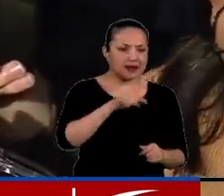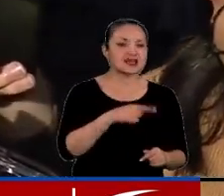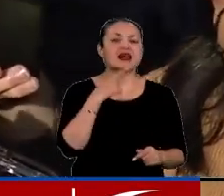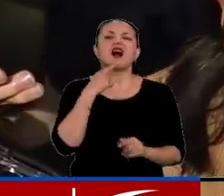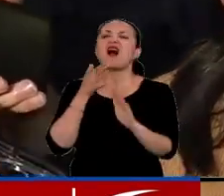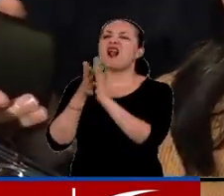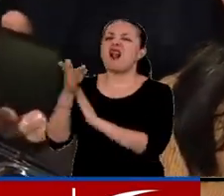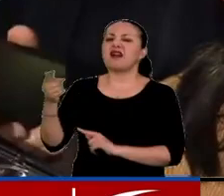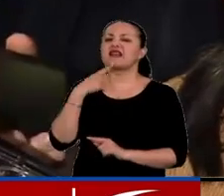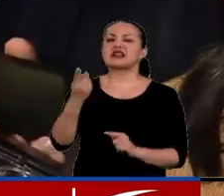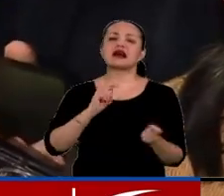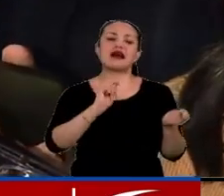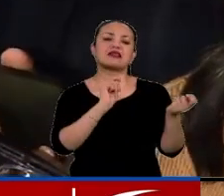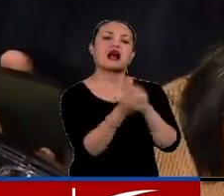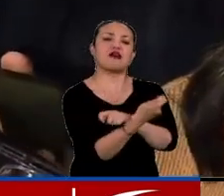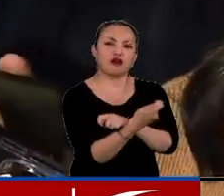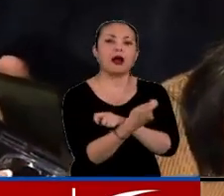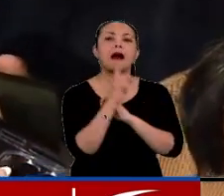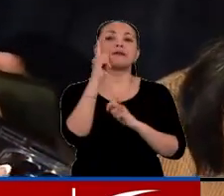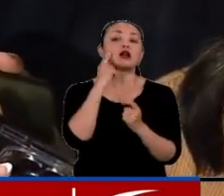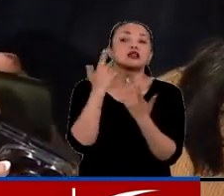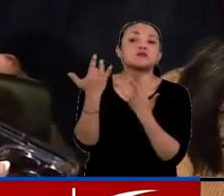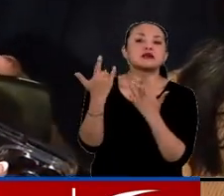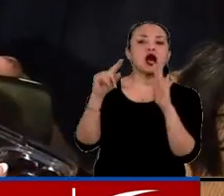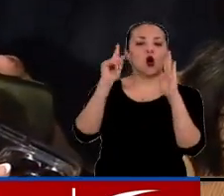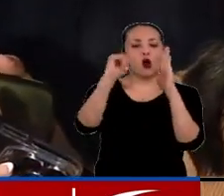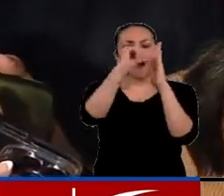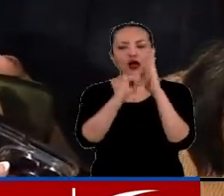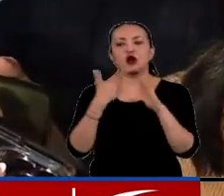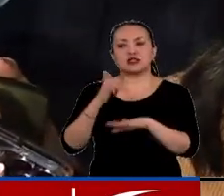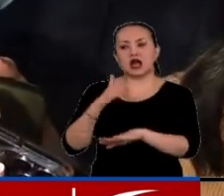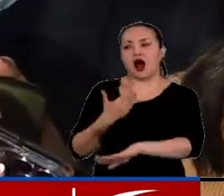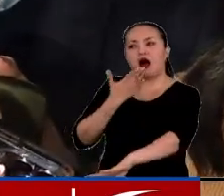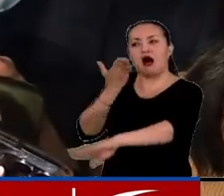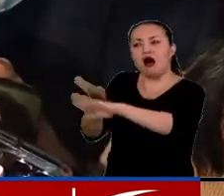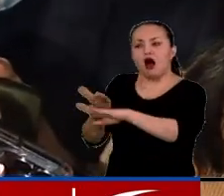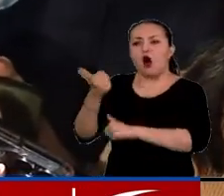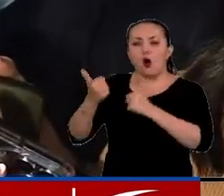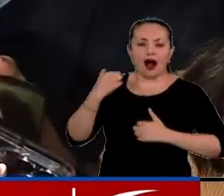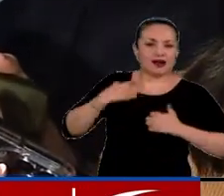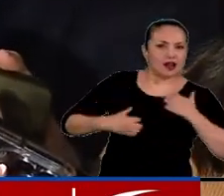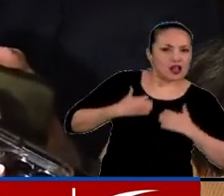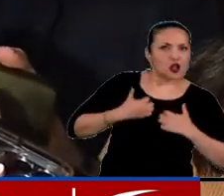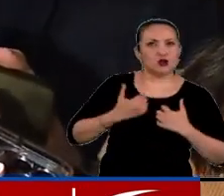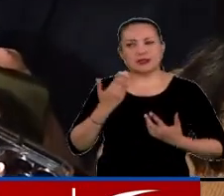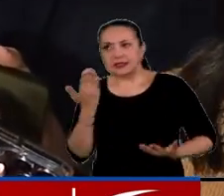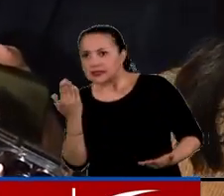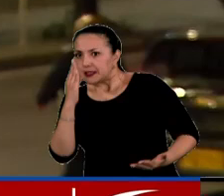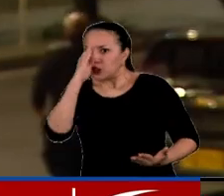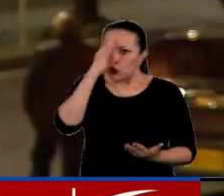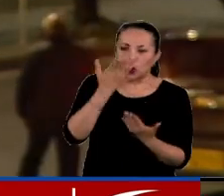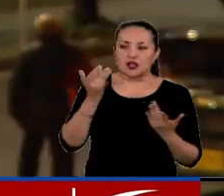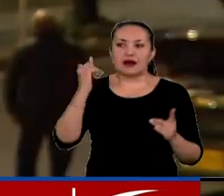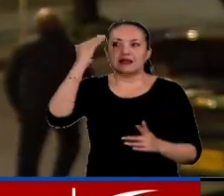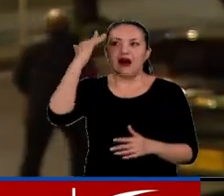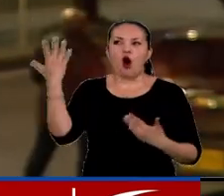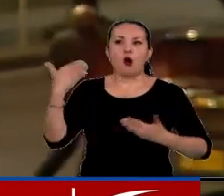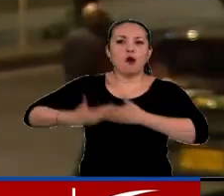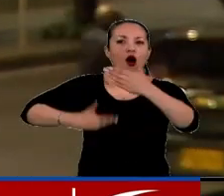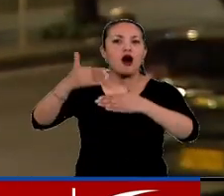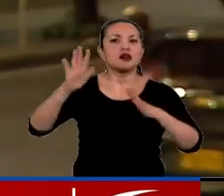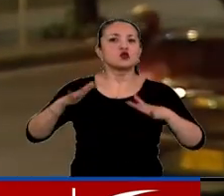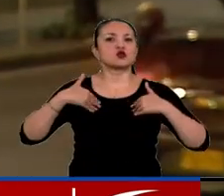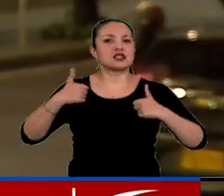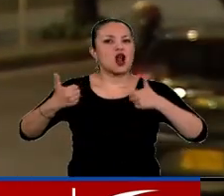articulado, porque dejamos también una serie de dudas y inquietudes sobre lo que puede ser el futuro de del sistema de salud en Colombia. En